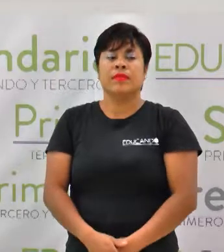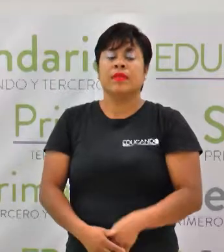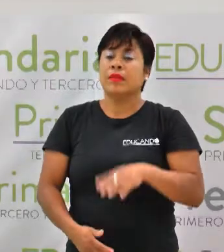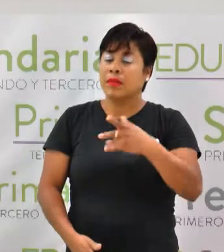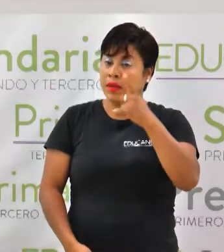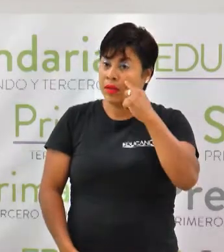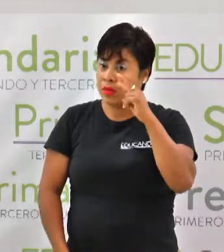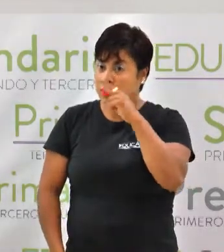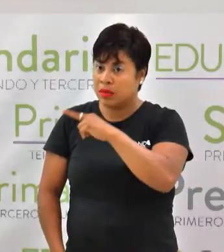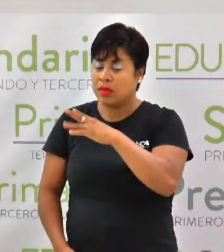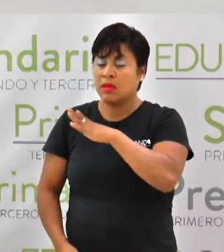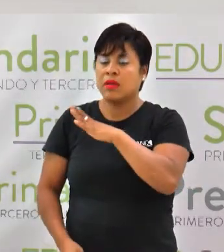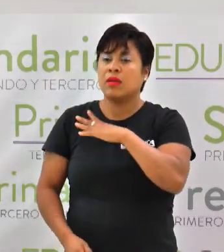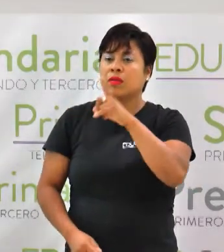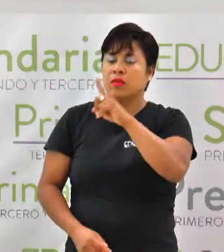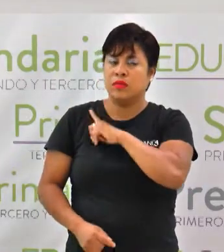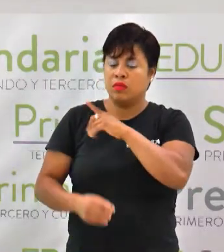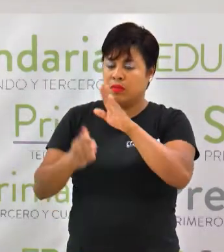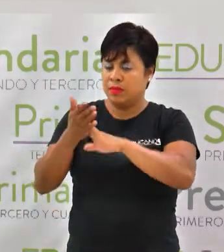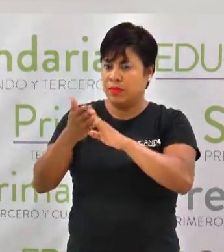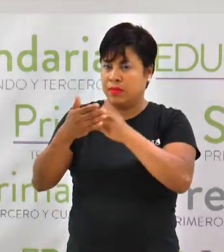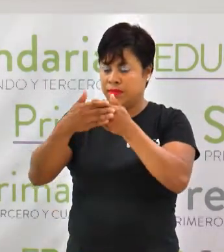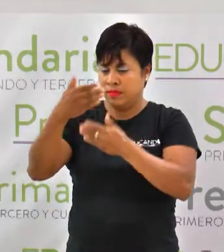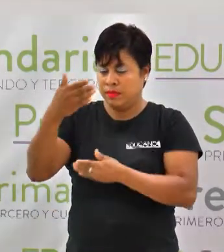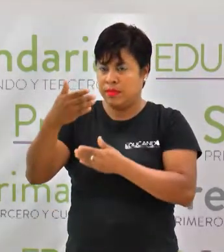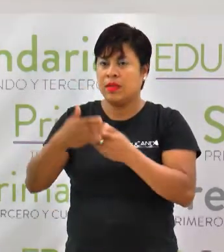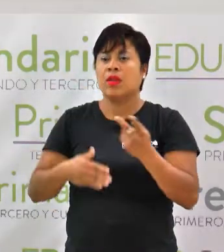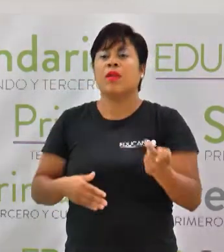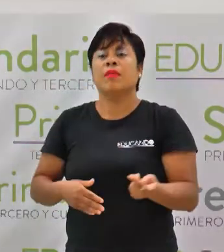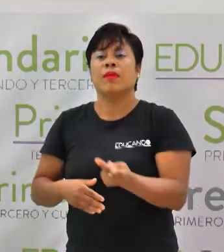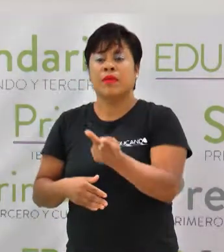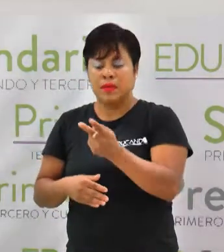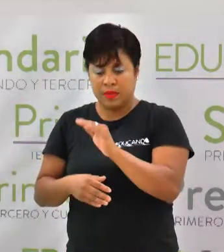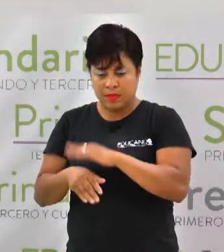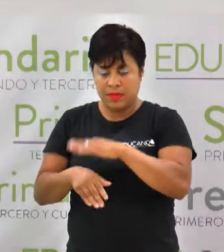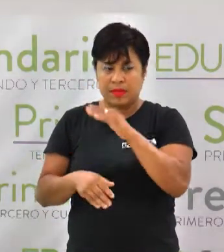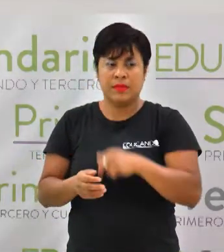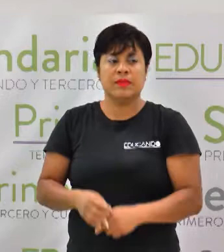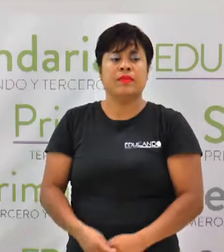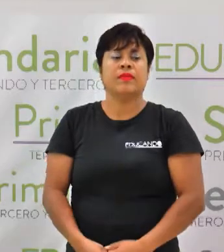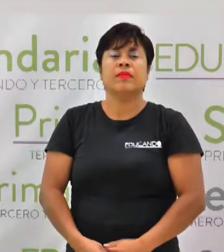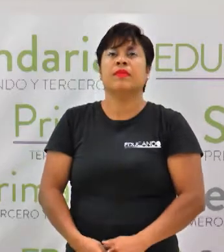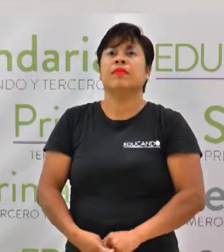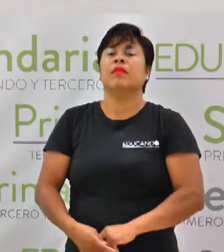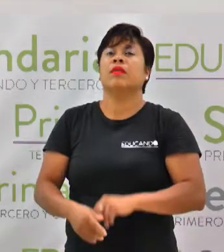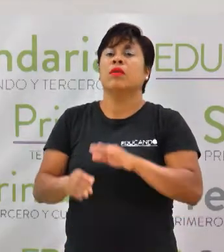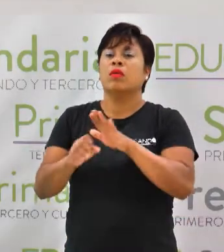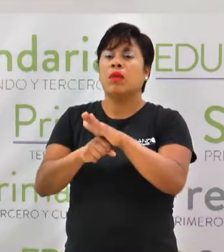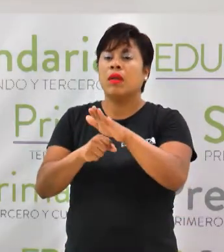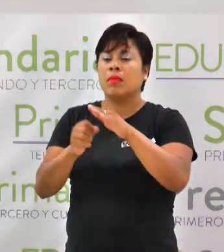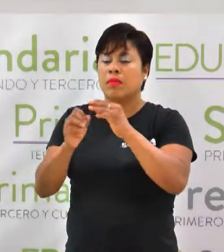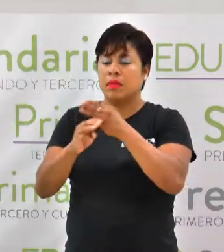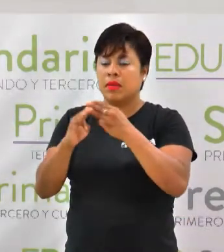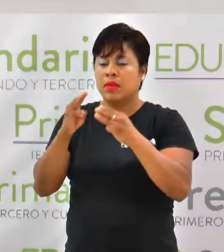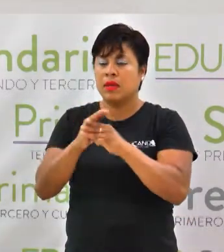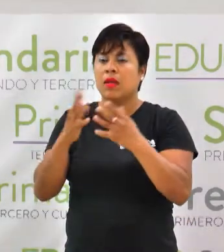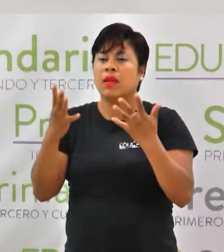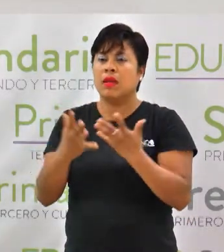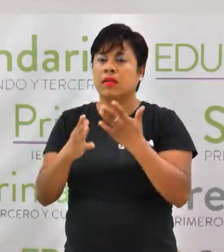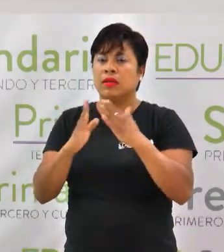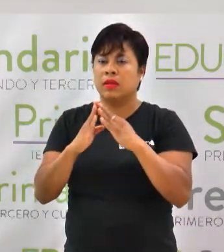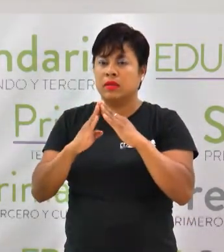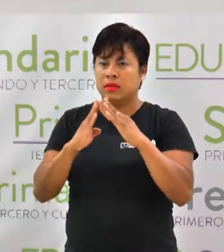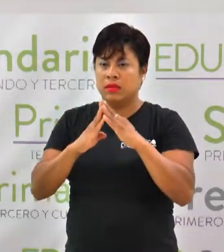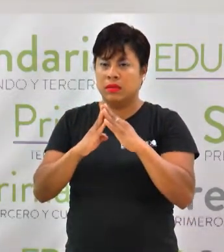que tú observes que va en una sola hoja, ¿sí? Otra pregunta más es, ¿de qué materiales están hechas